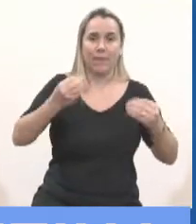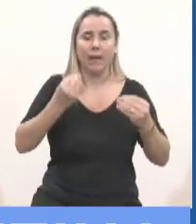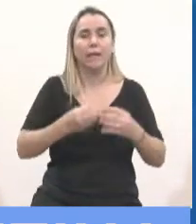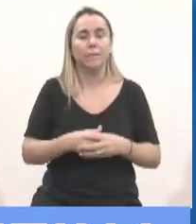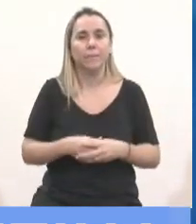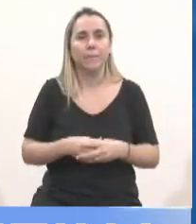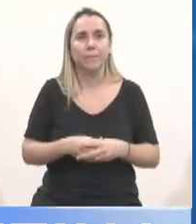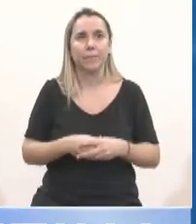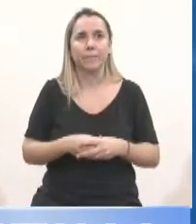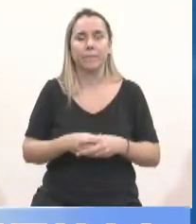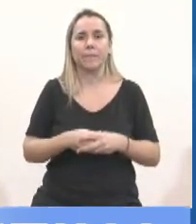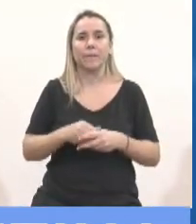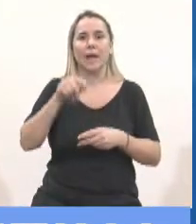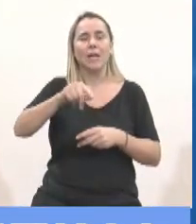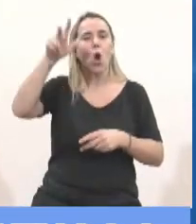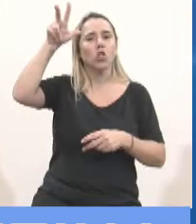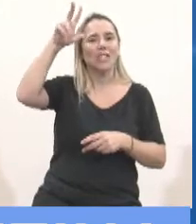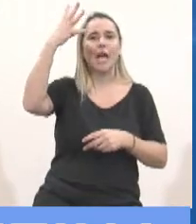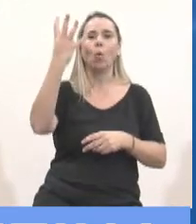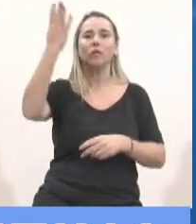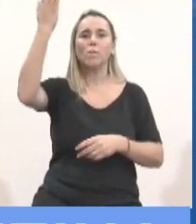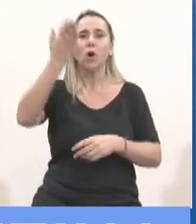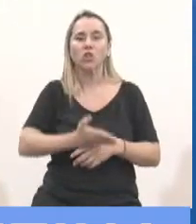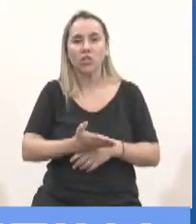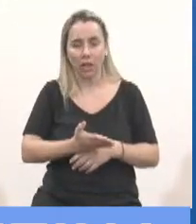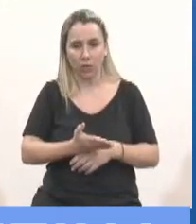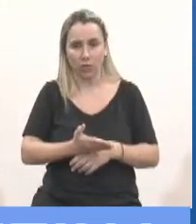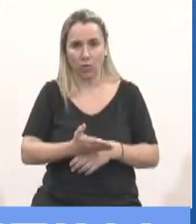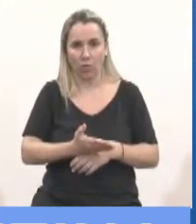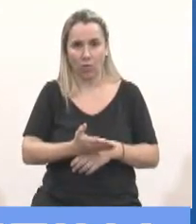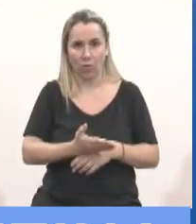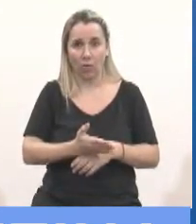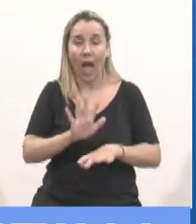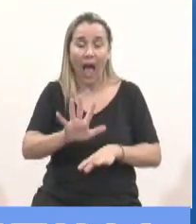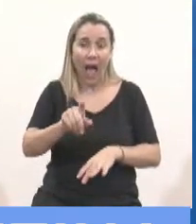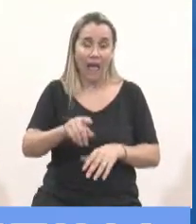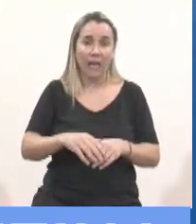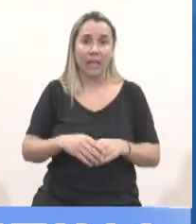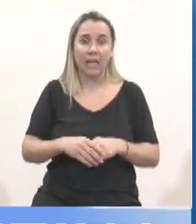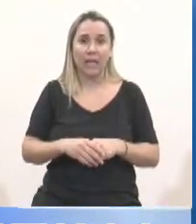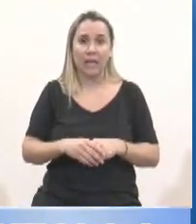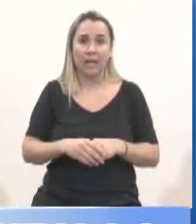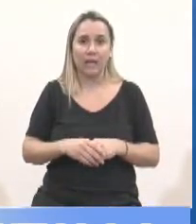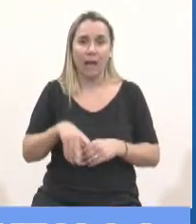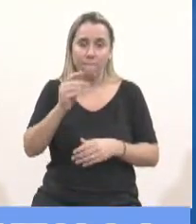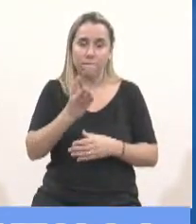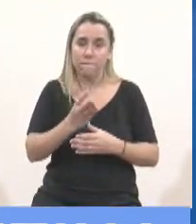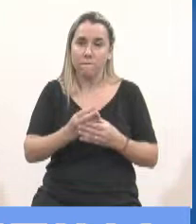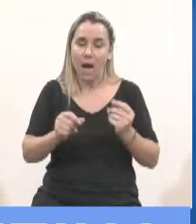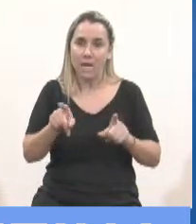tasa. Llegaron al 84% y ahí estaba la gran